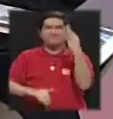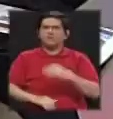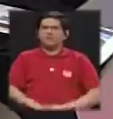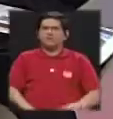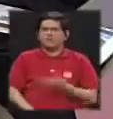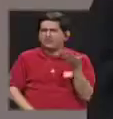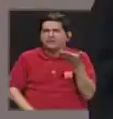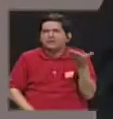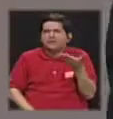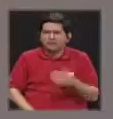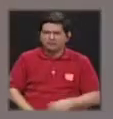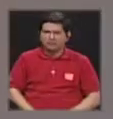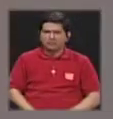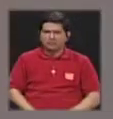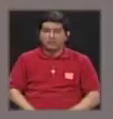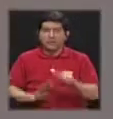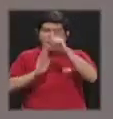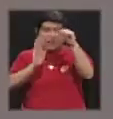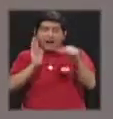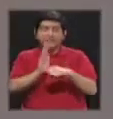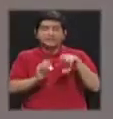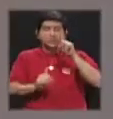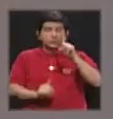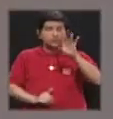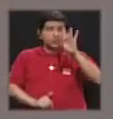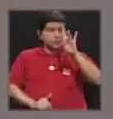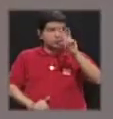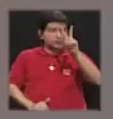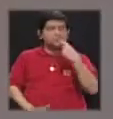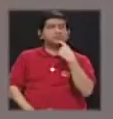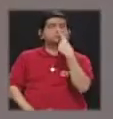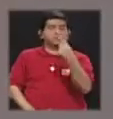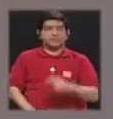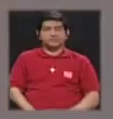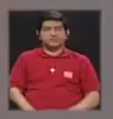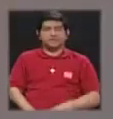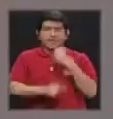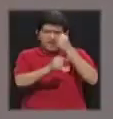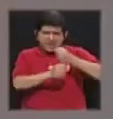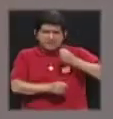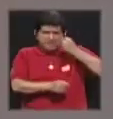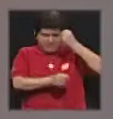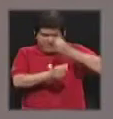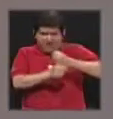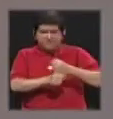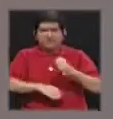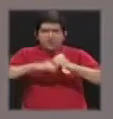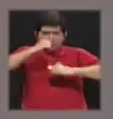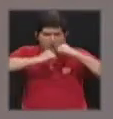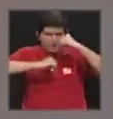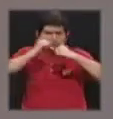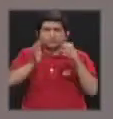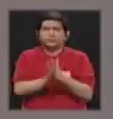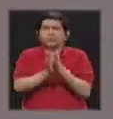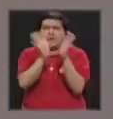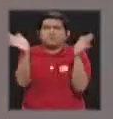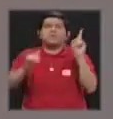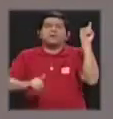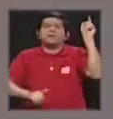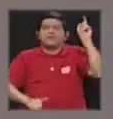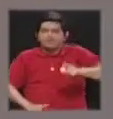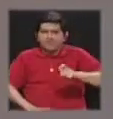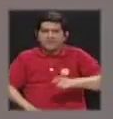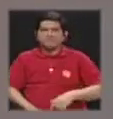qué sentido? En el sentido de que el artículo 182 dice que las obras de infraestructura pública deben